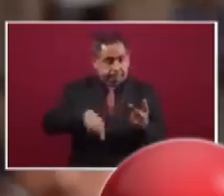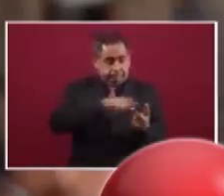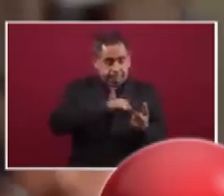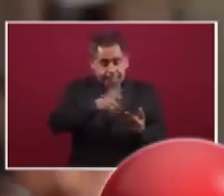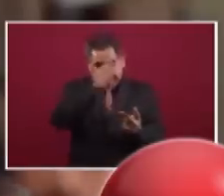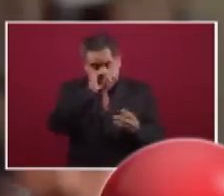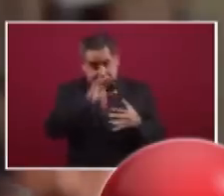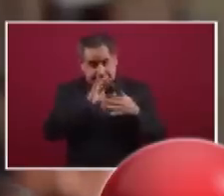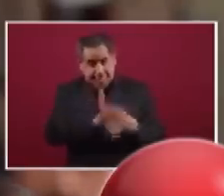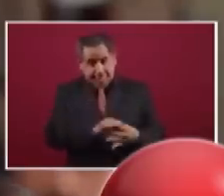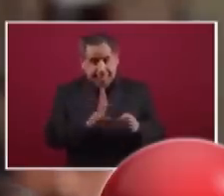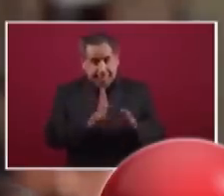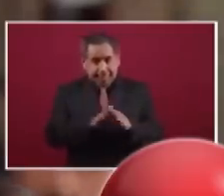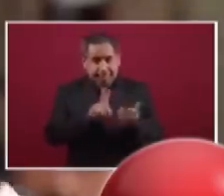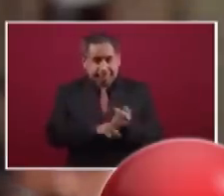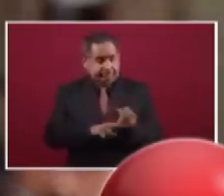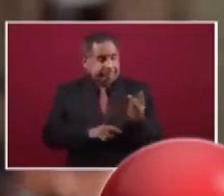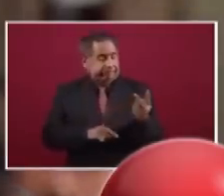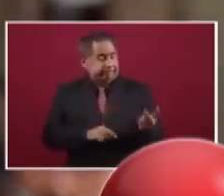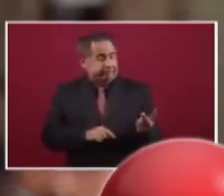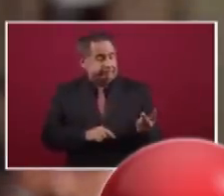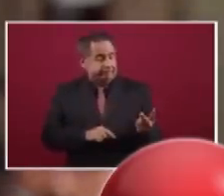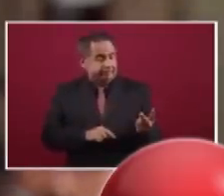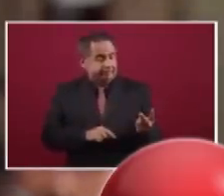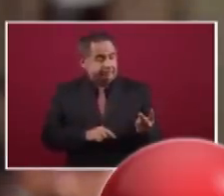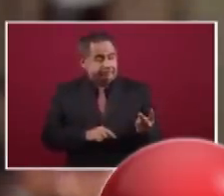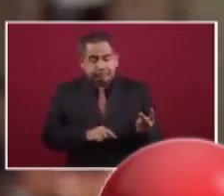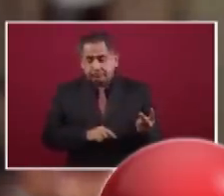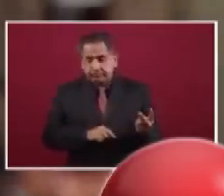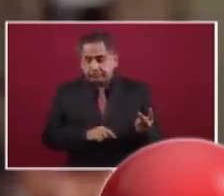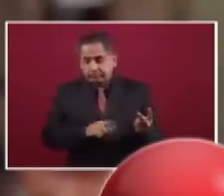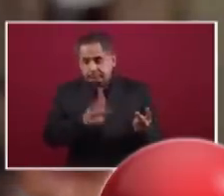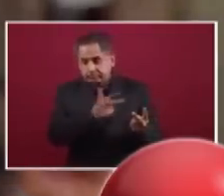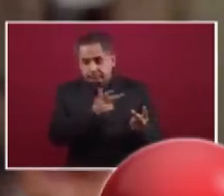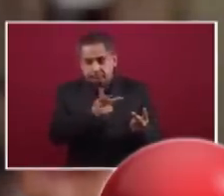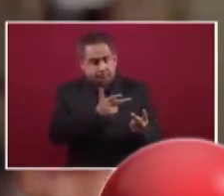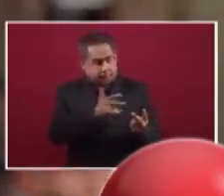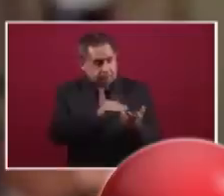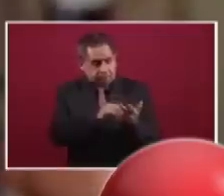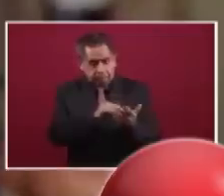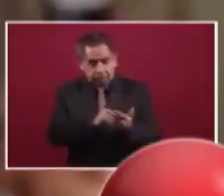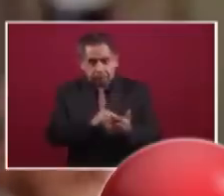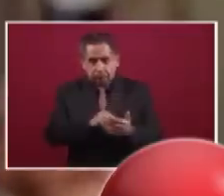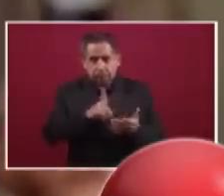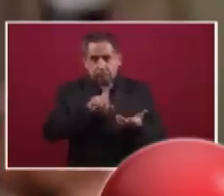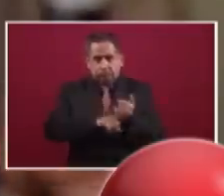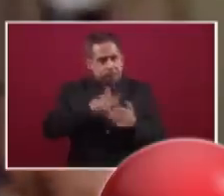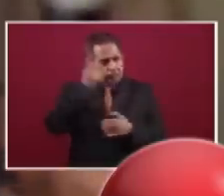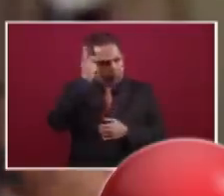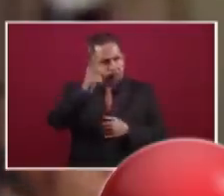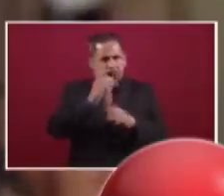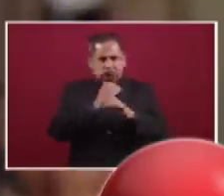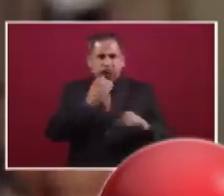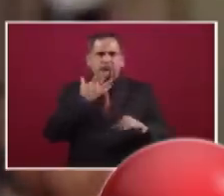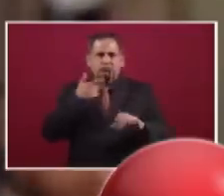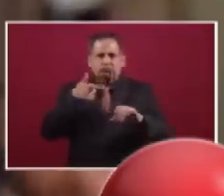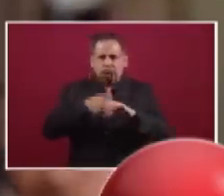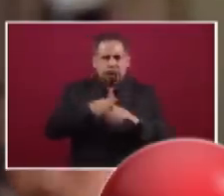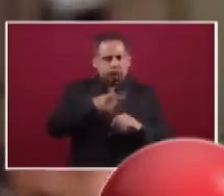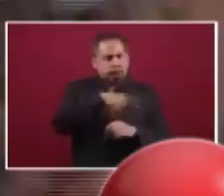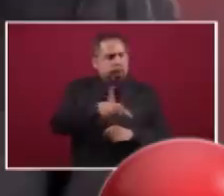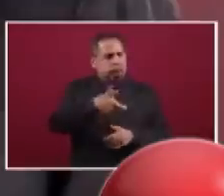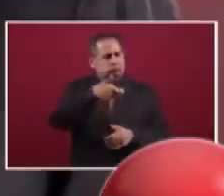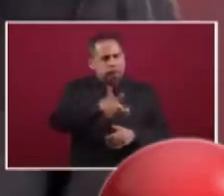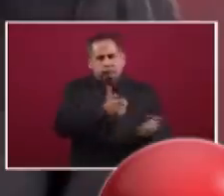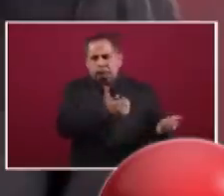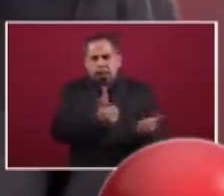acuerdo en el que ellos siguen como dueños de los gasoductos y ustedes van a pagar el